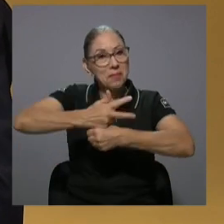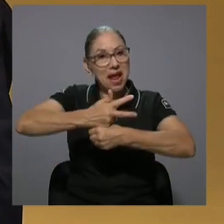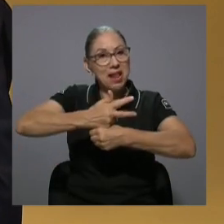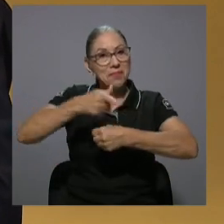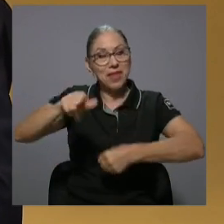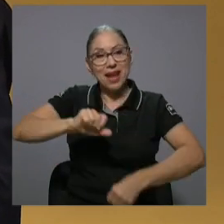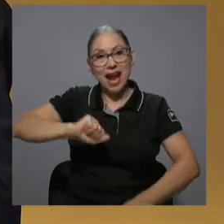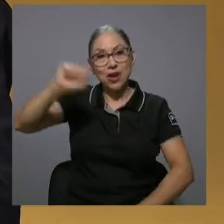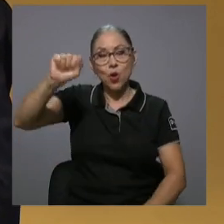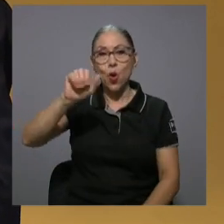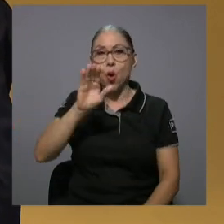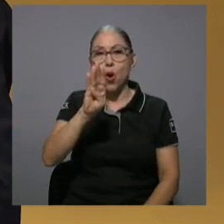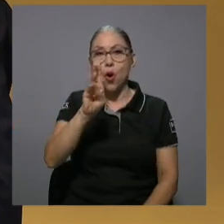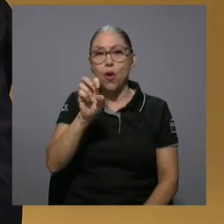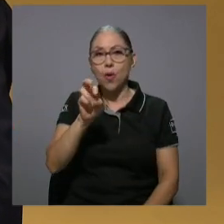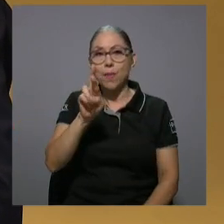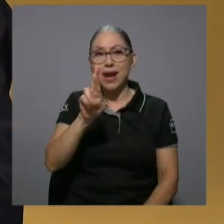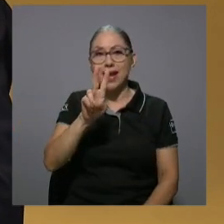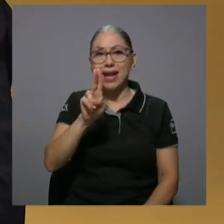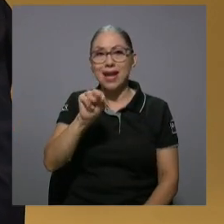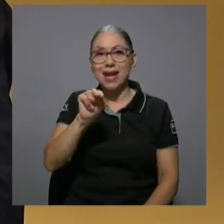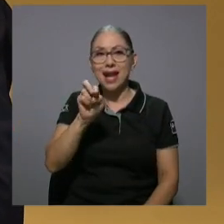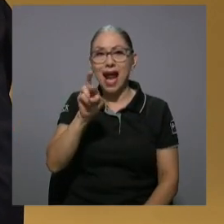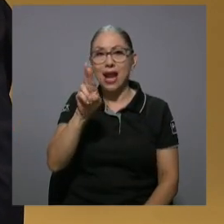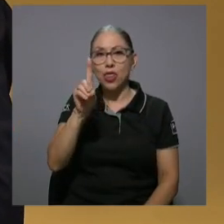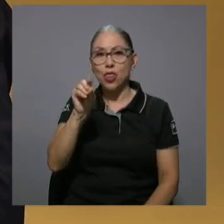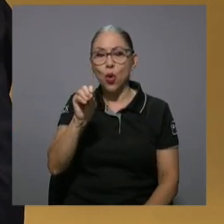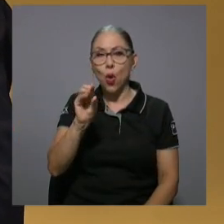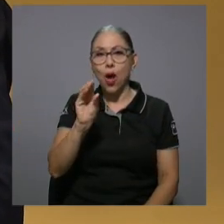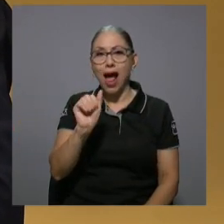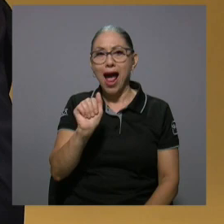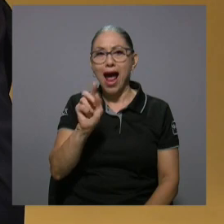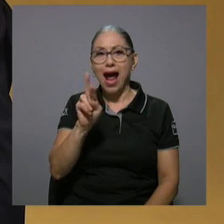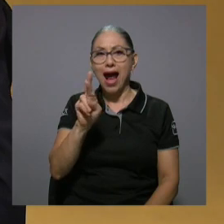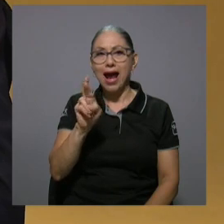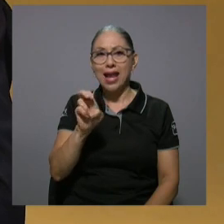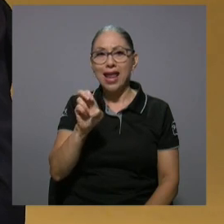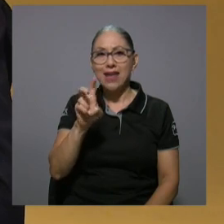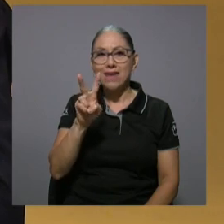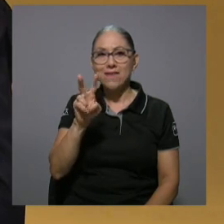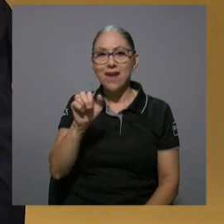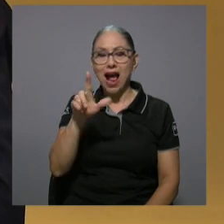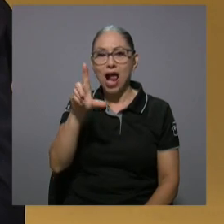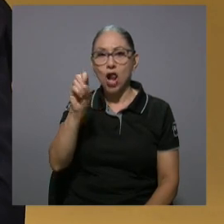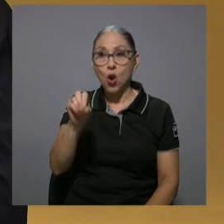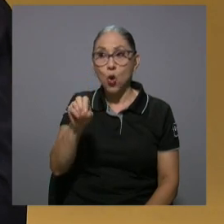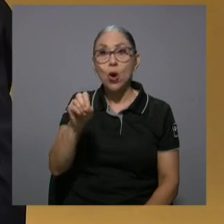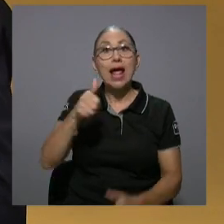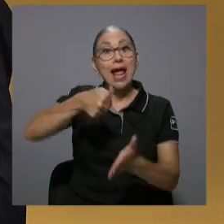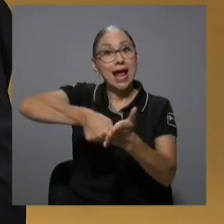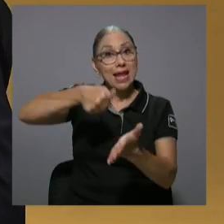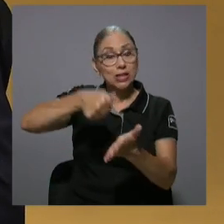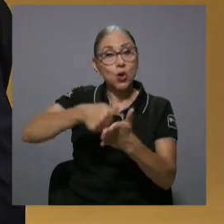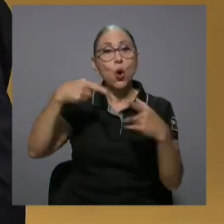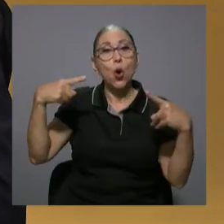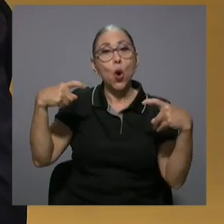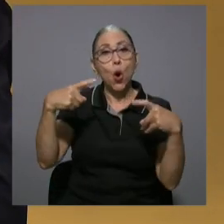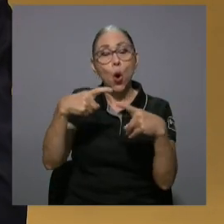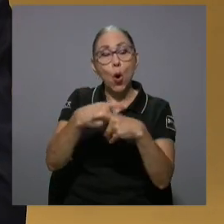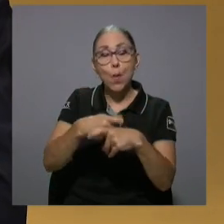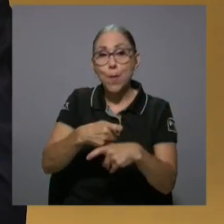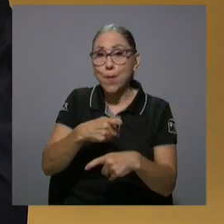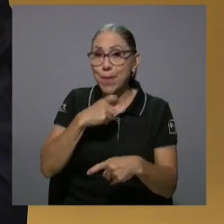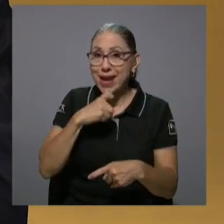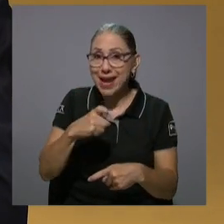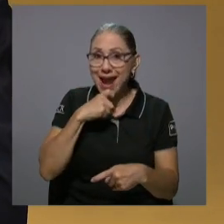ganó Bernardo Arévalo. Fue una elección muy complicada y sobre todo el proceso hacia